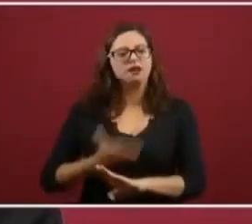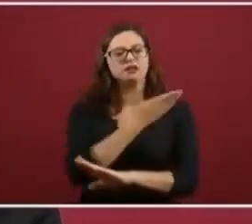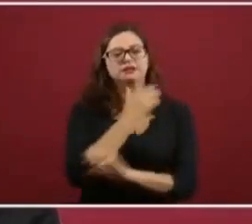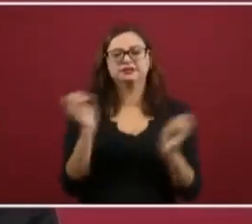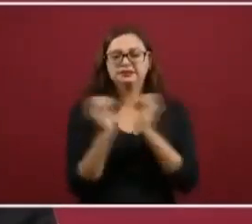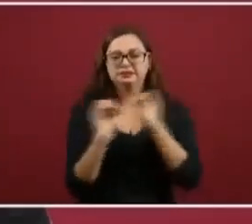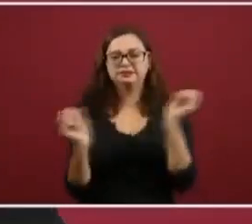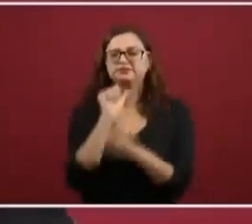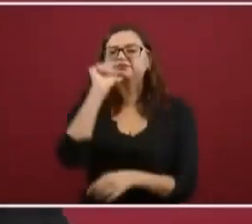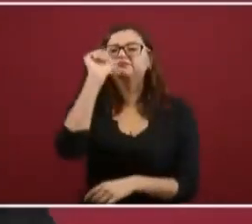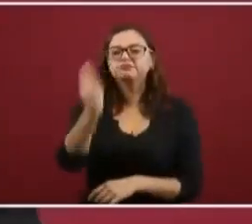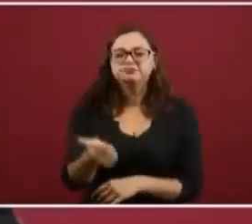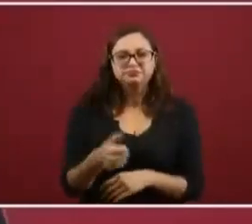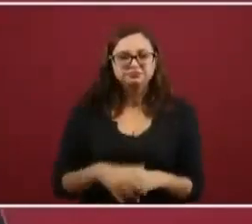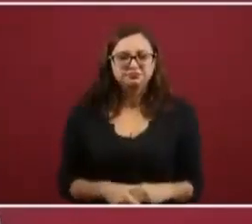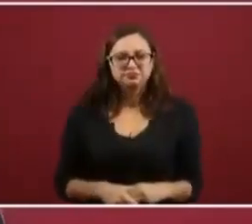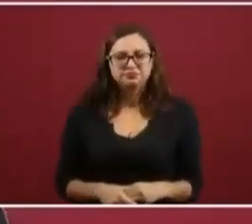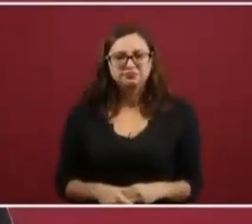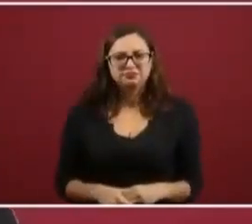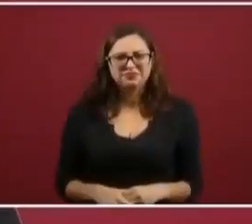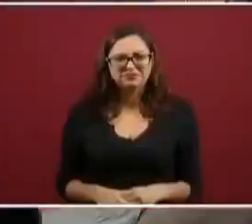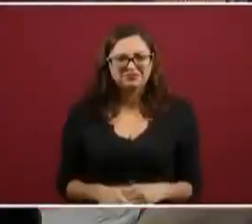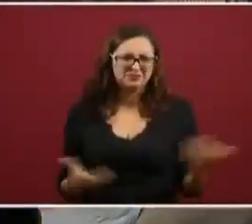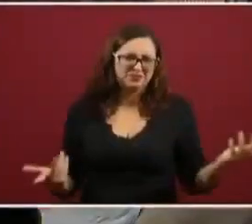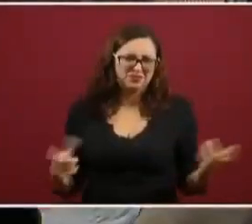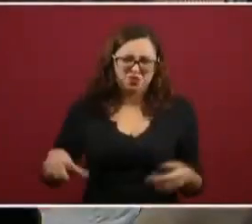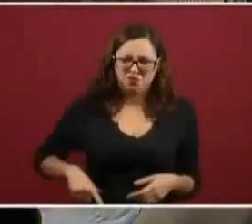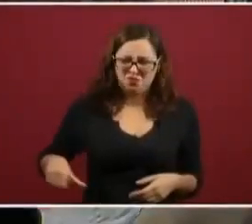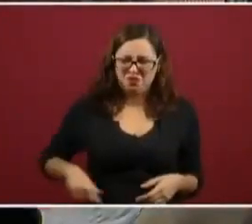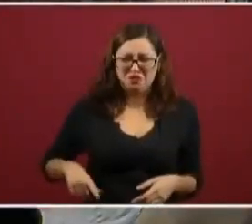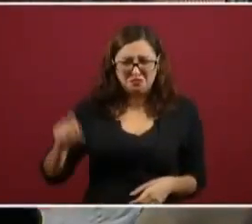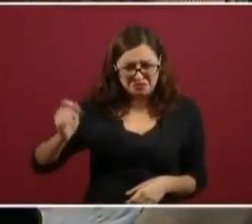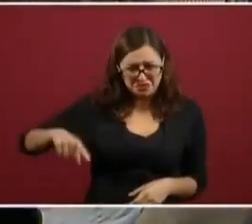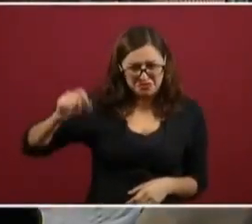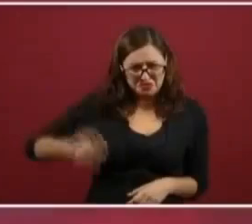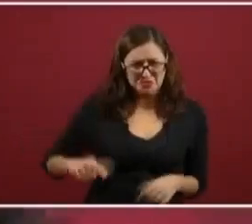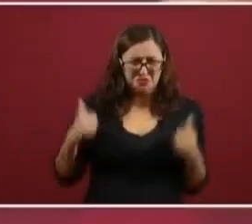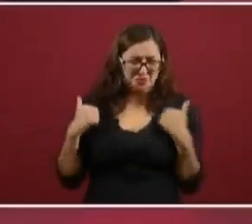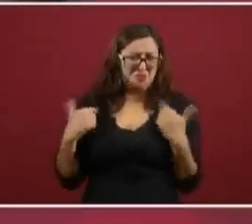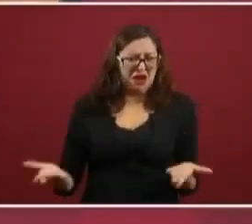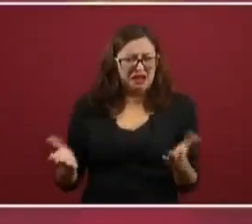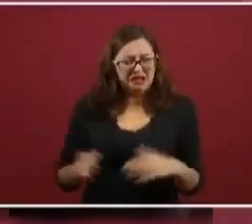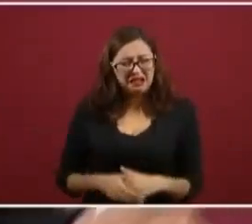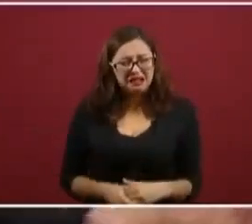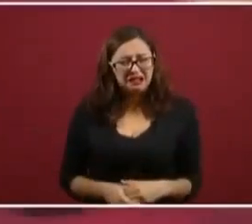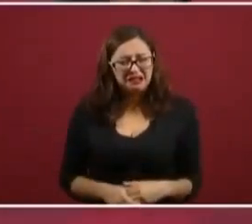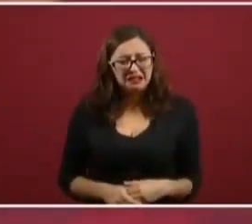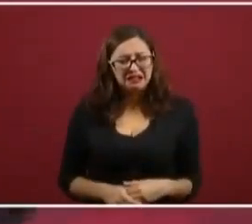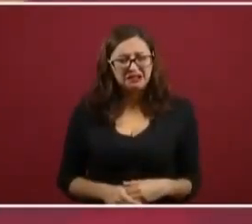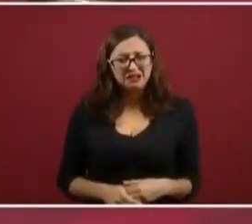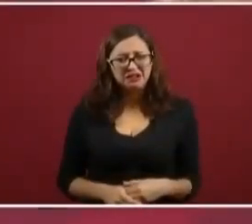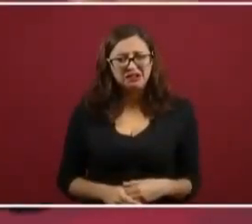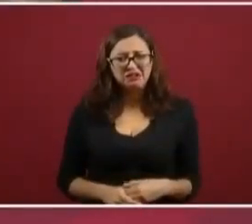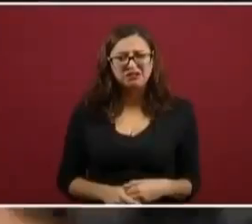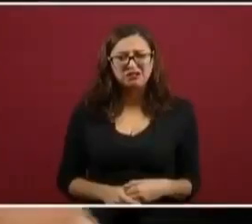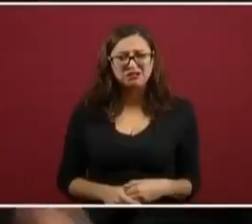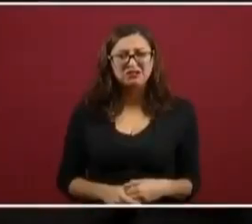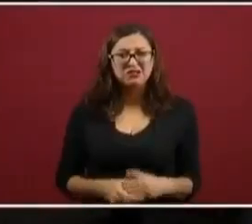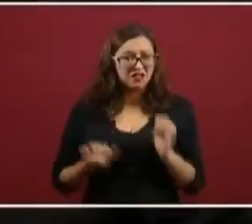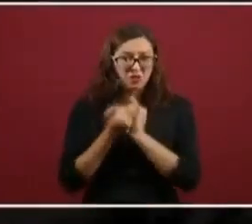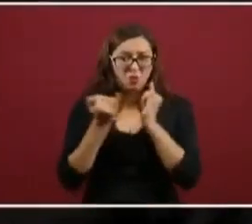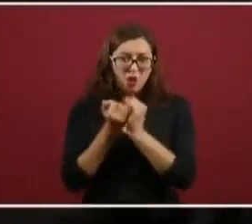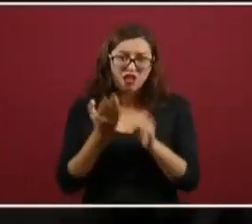anteriores para qué llegamos aquí entonces pues para que este hiciéramos